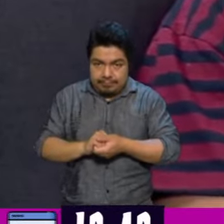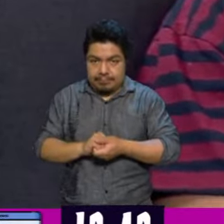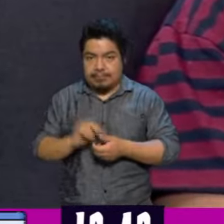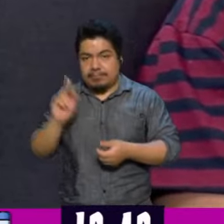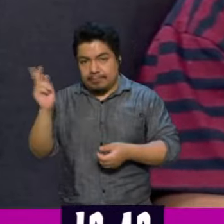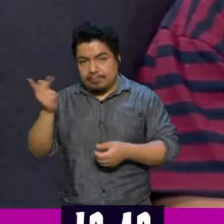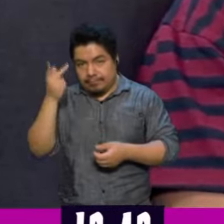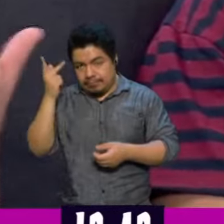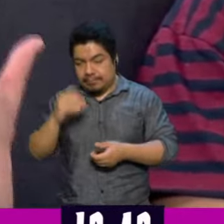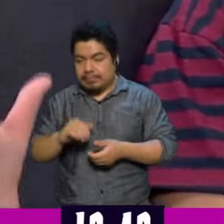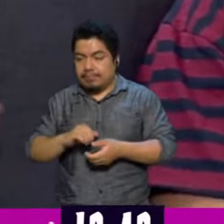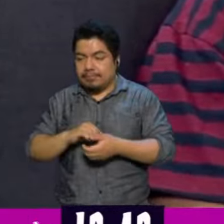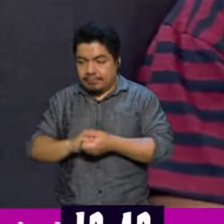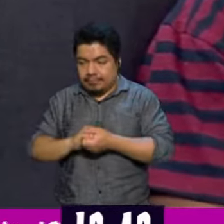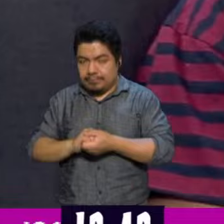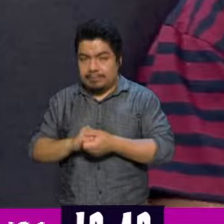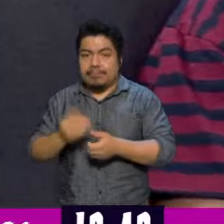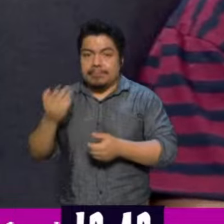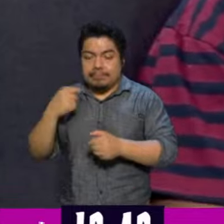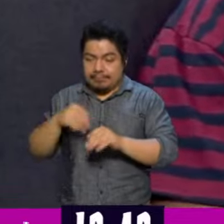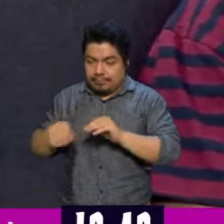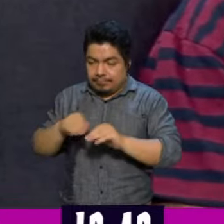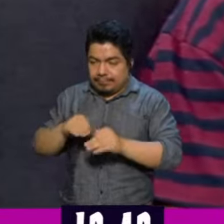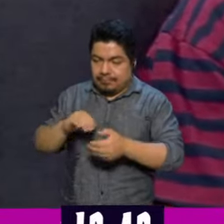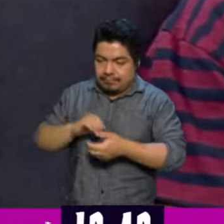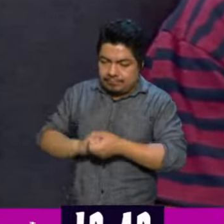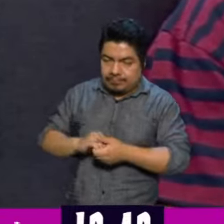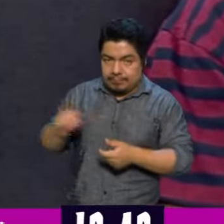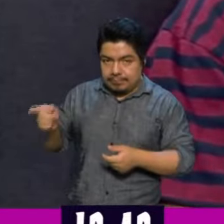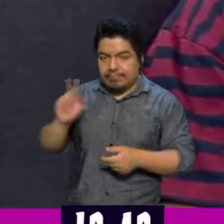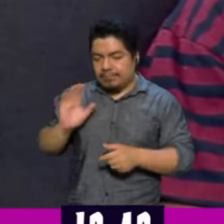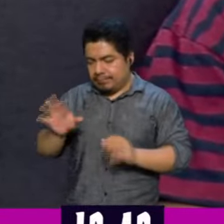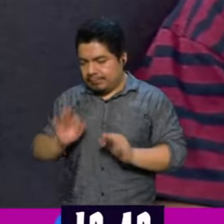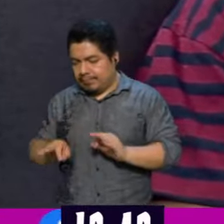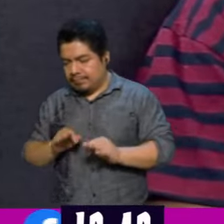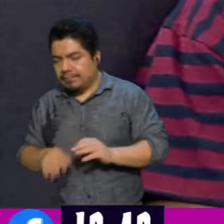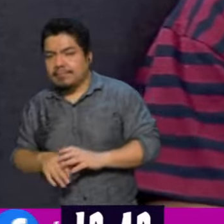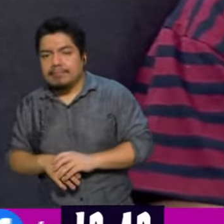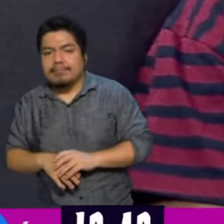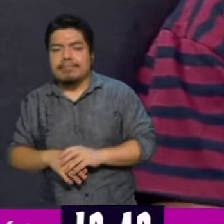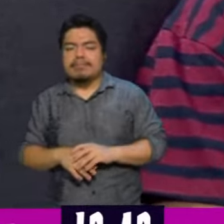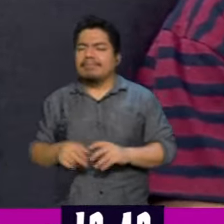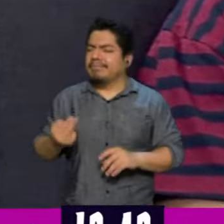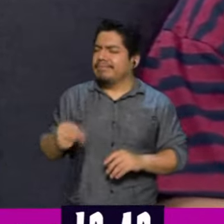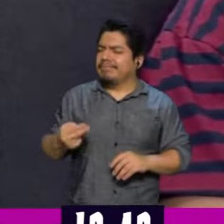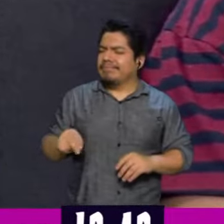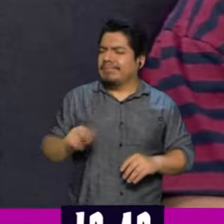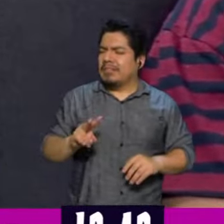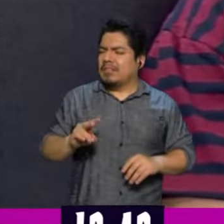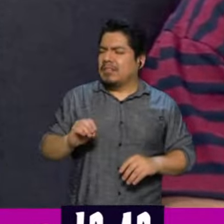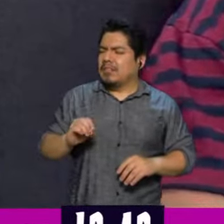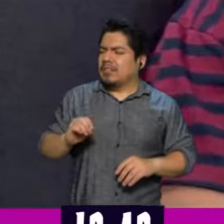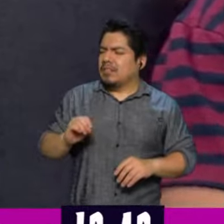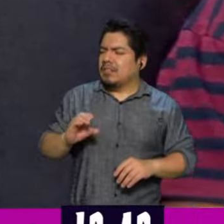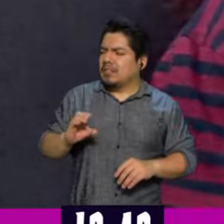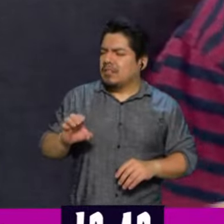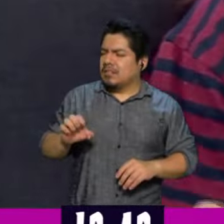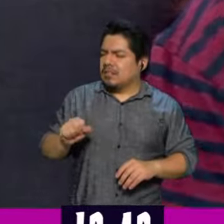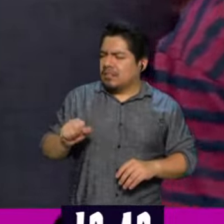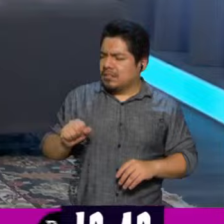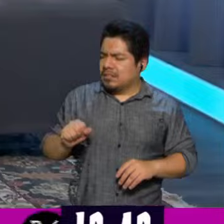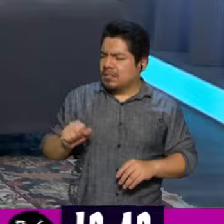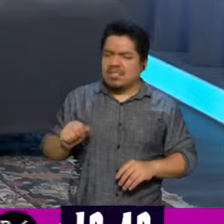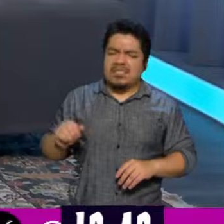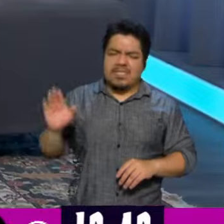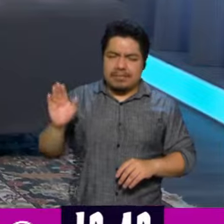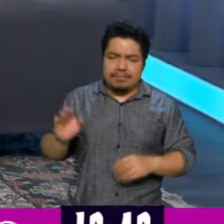Politécnico. Antes habíamos trabajado ya con ellos, que se llama, ¿cómo se llama? Voces. Hicieron una